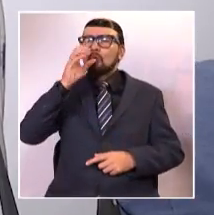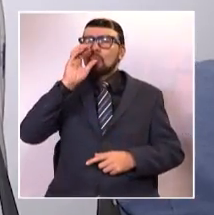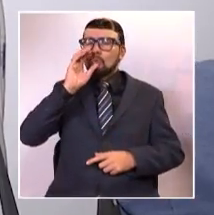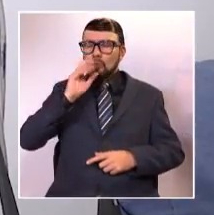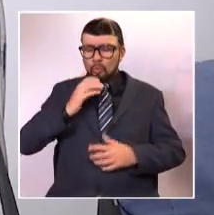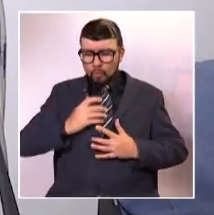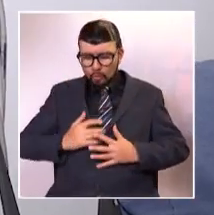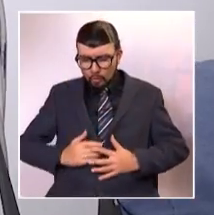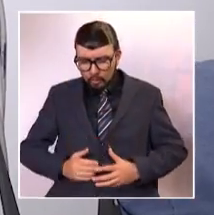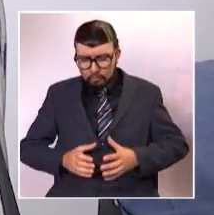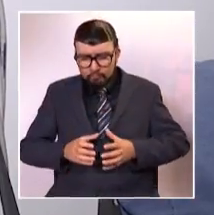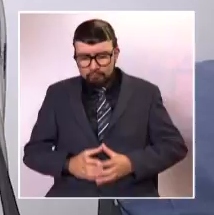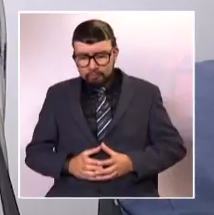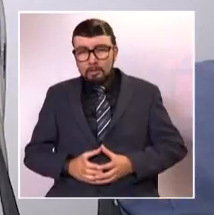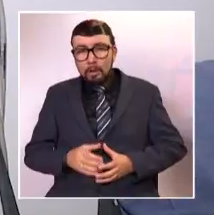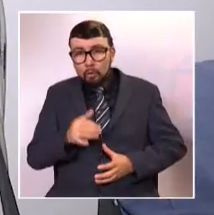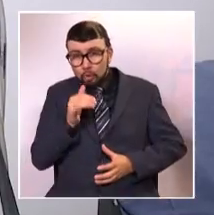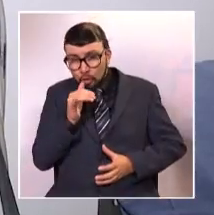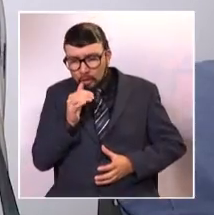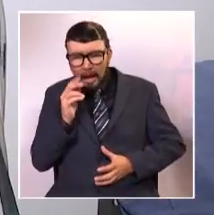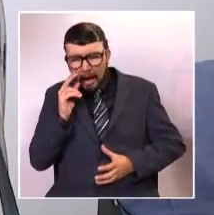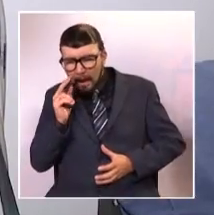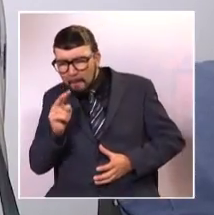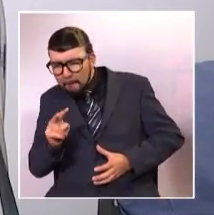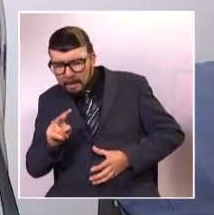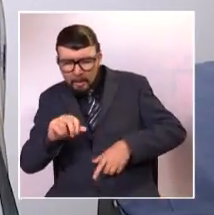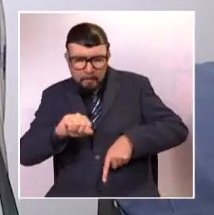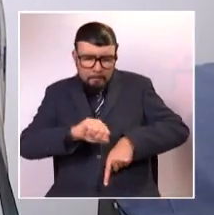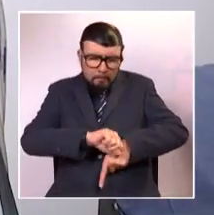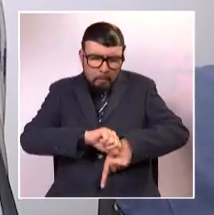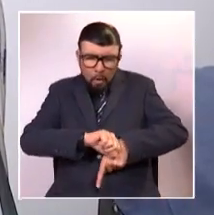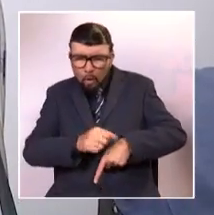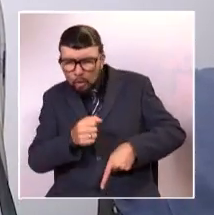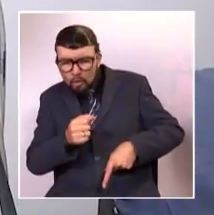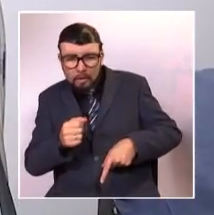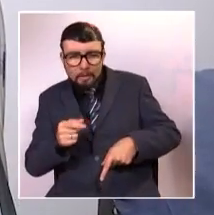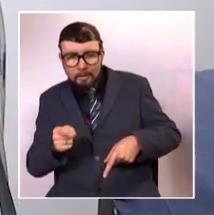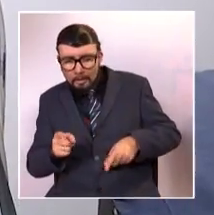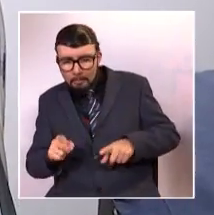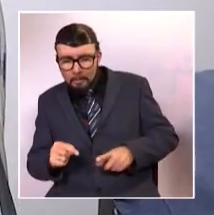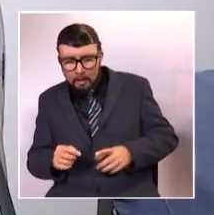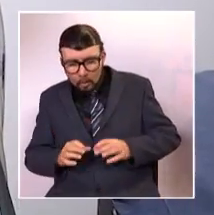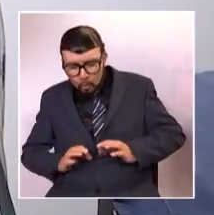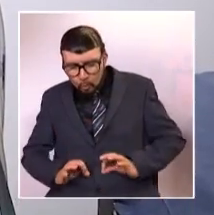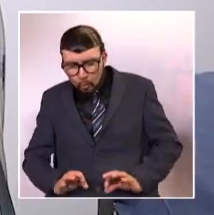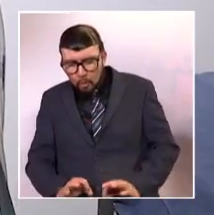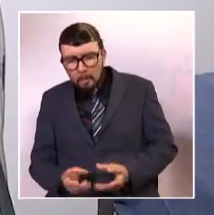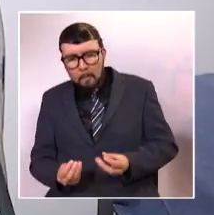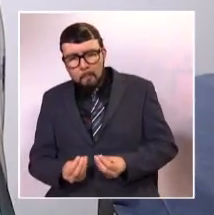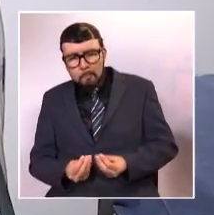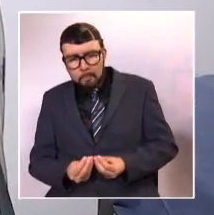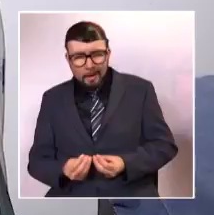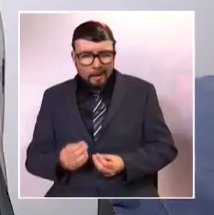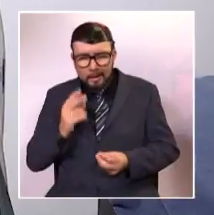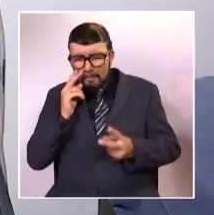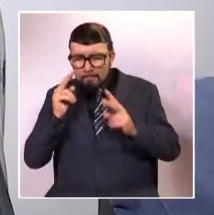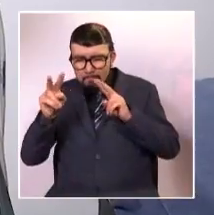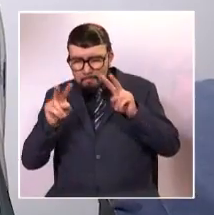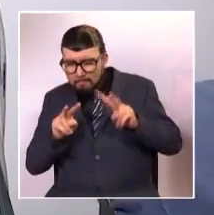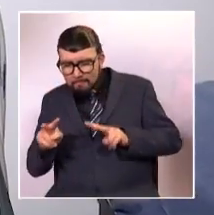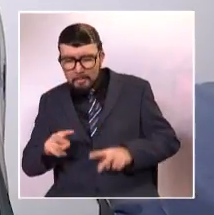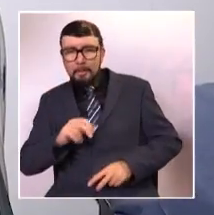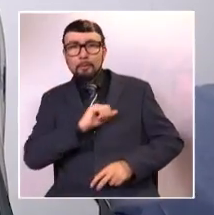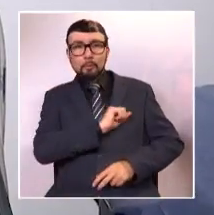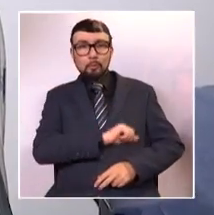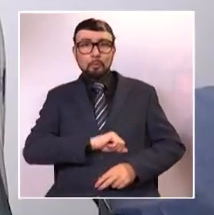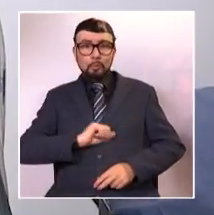parte pélvica, en especial la próstata, y la parte de las vesículas seminales, ¿sí? La parte en cuanto